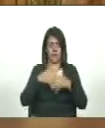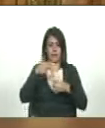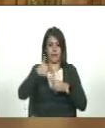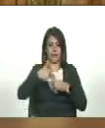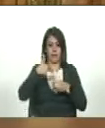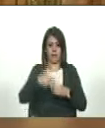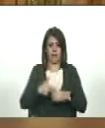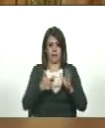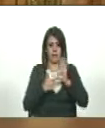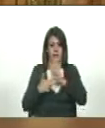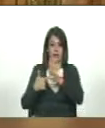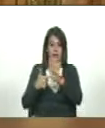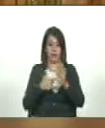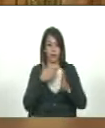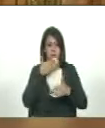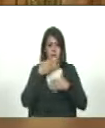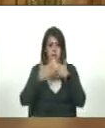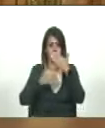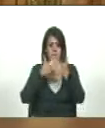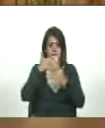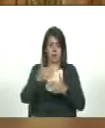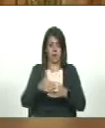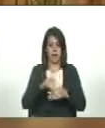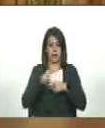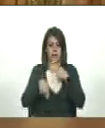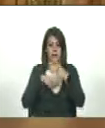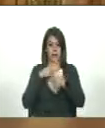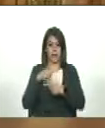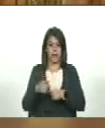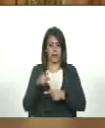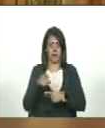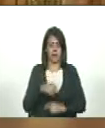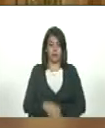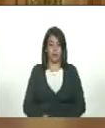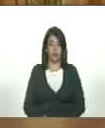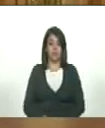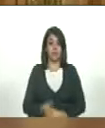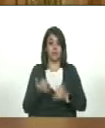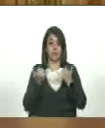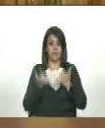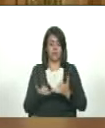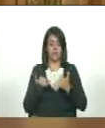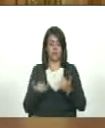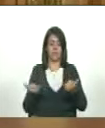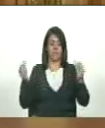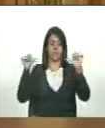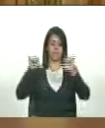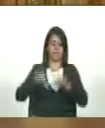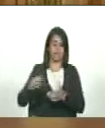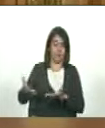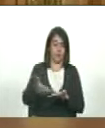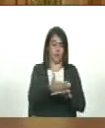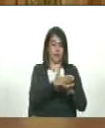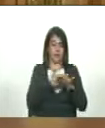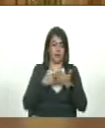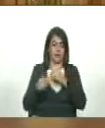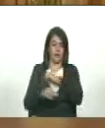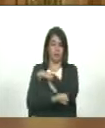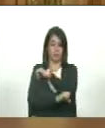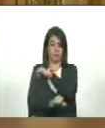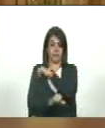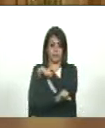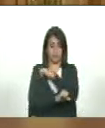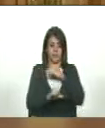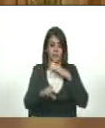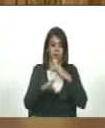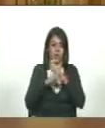petrolera muestre signos de recuperación luego de que fueran definitivamente desterradas las mafias